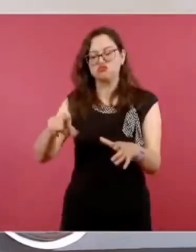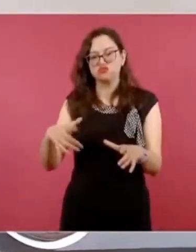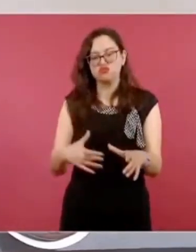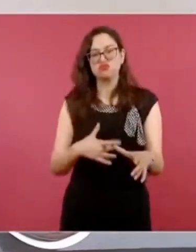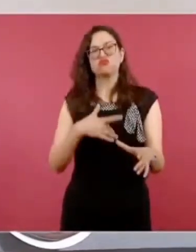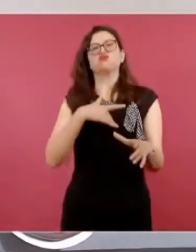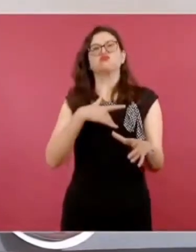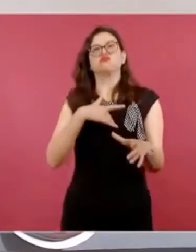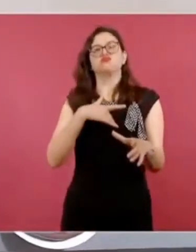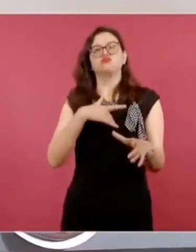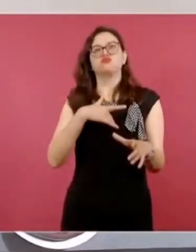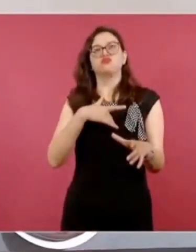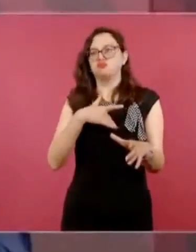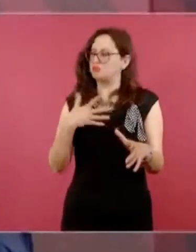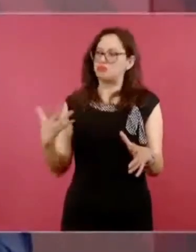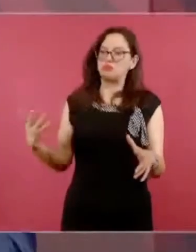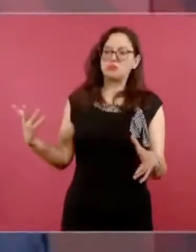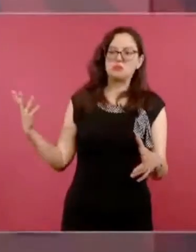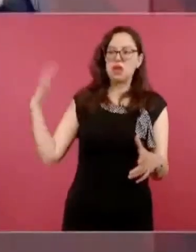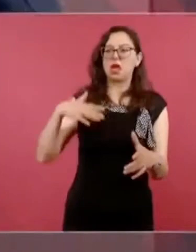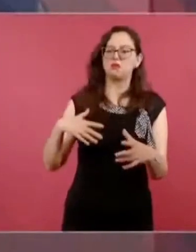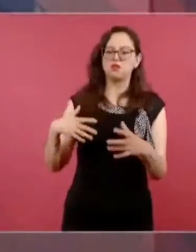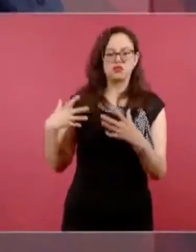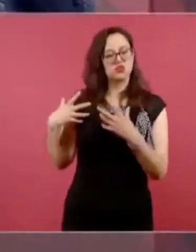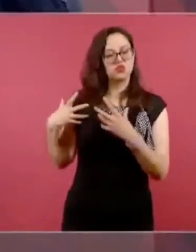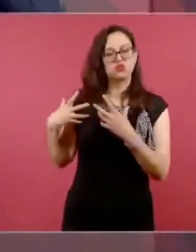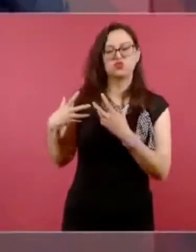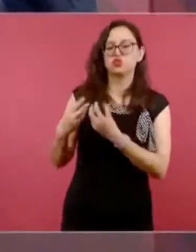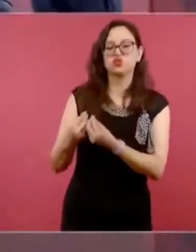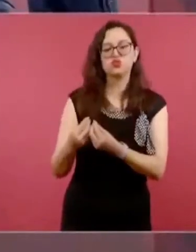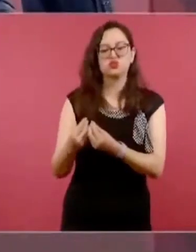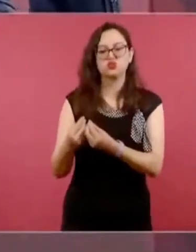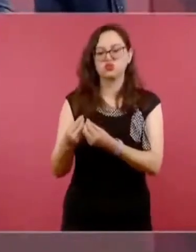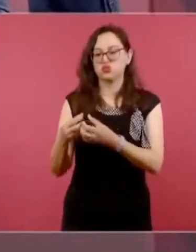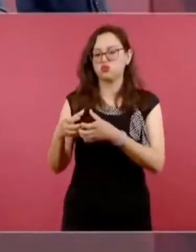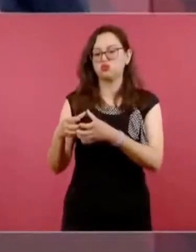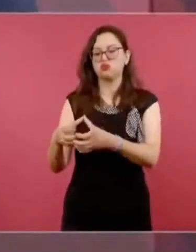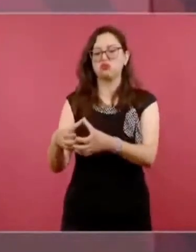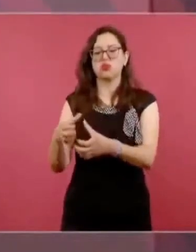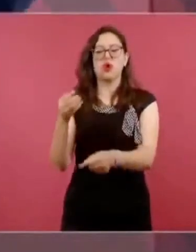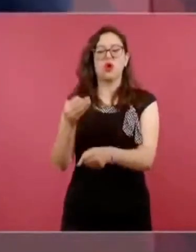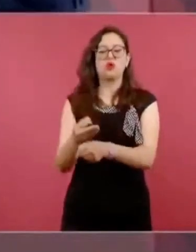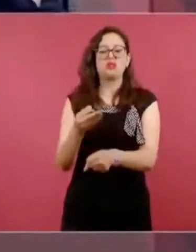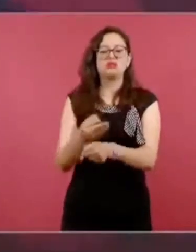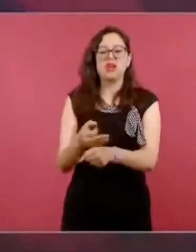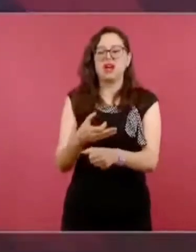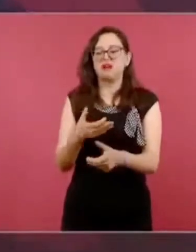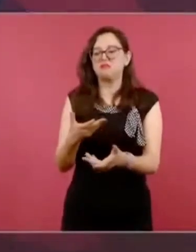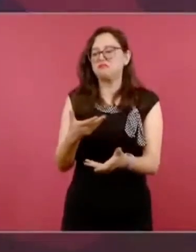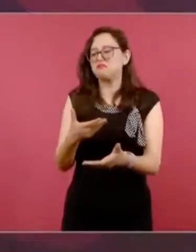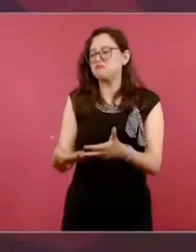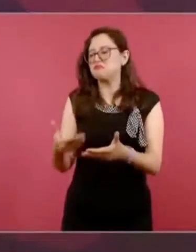riesgo de que los integrantes de esa vanguardia, los dirigentes,